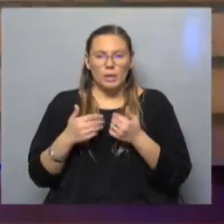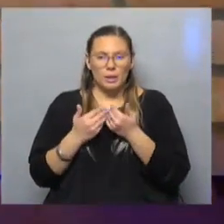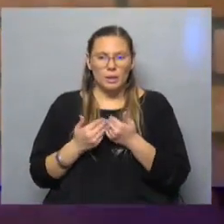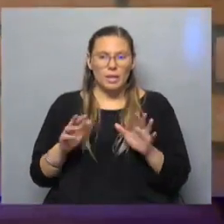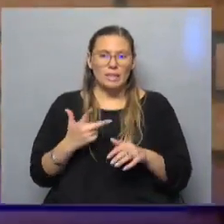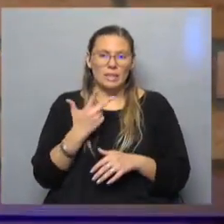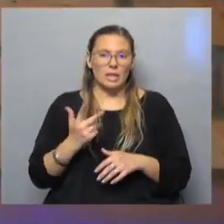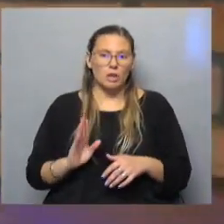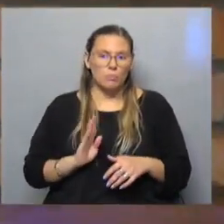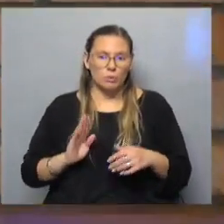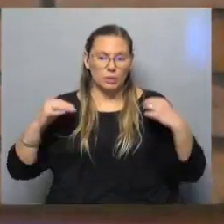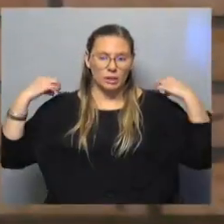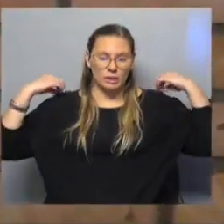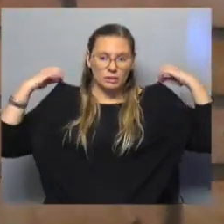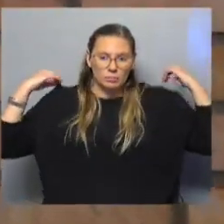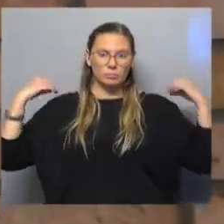tres mujeres